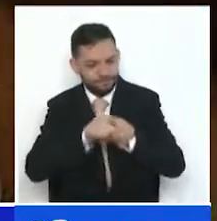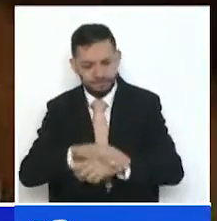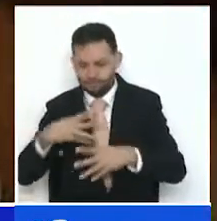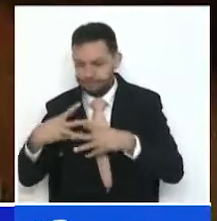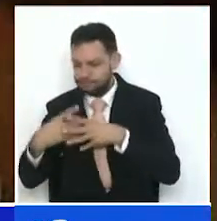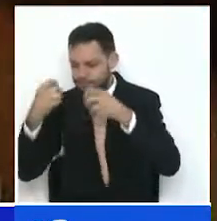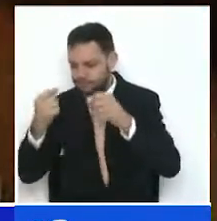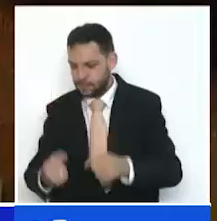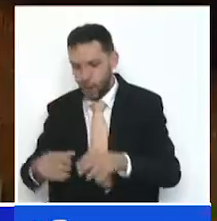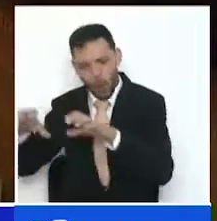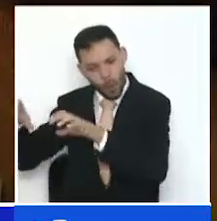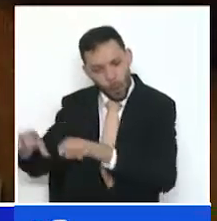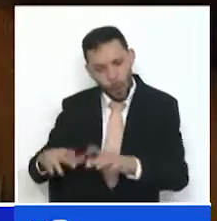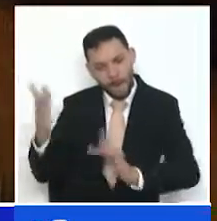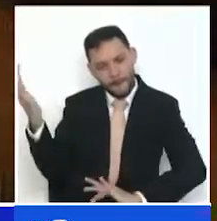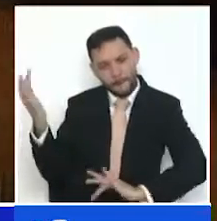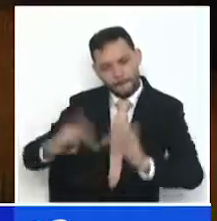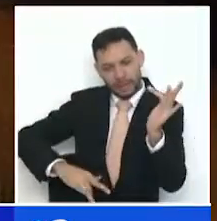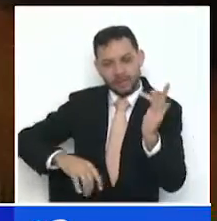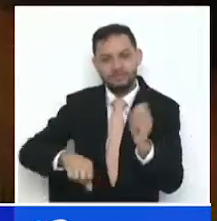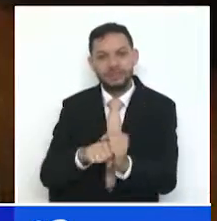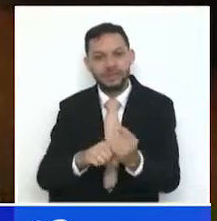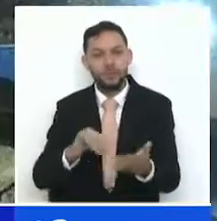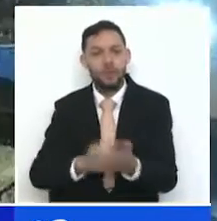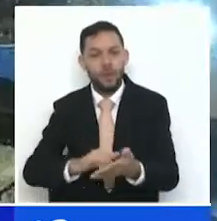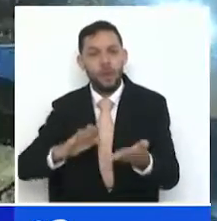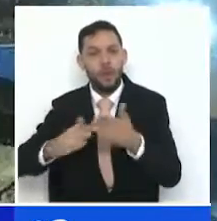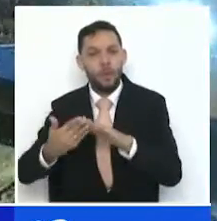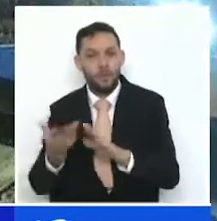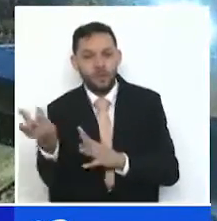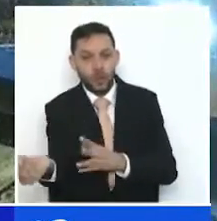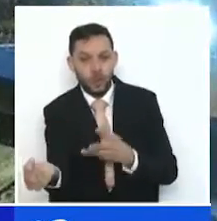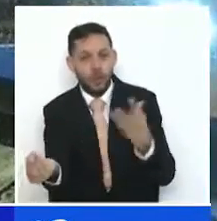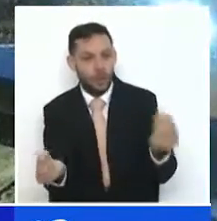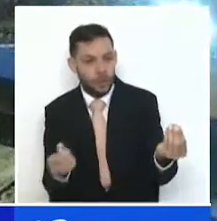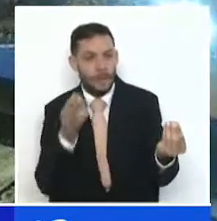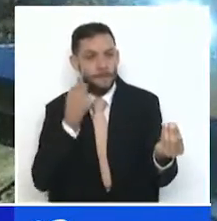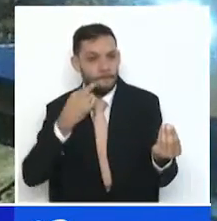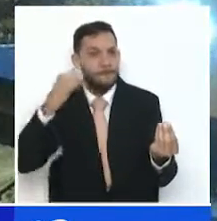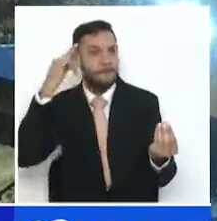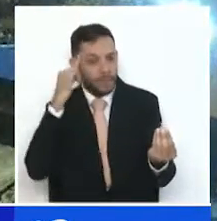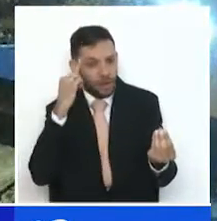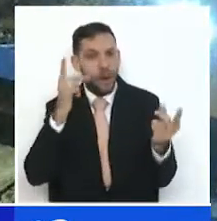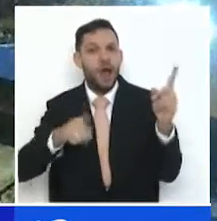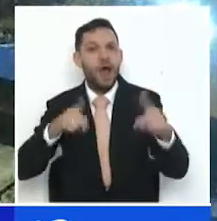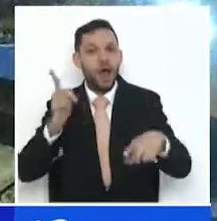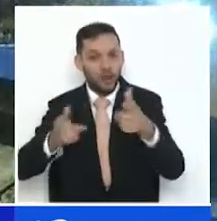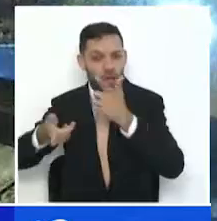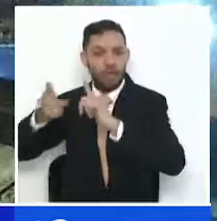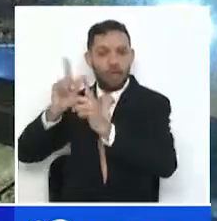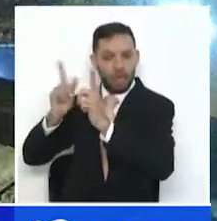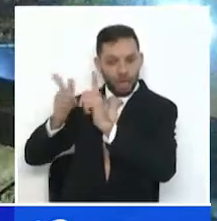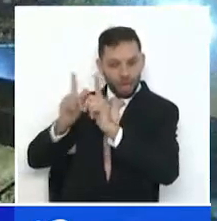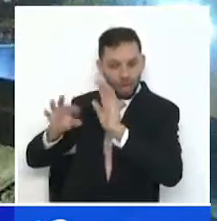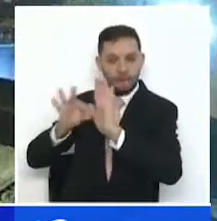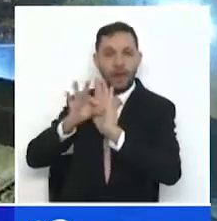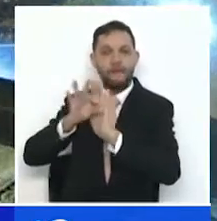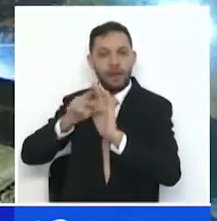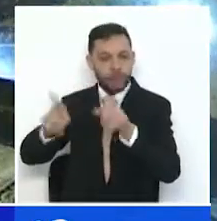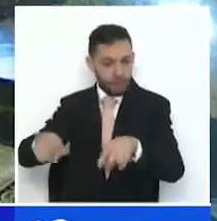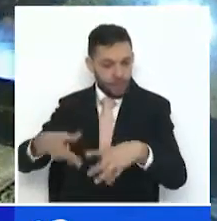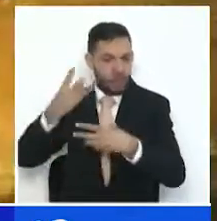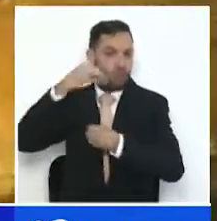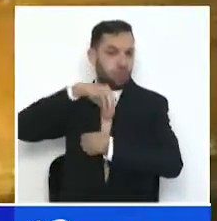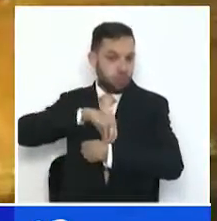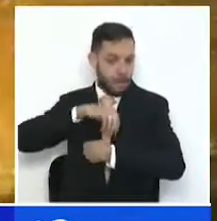orden público. Y según algunas versiones de la misma comunidad, dichos individuos estaban bajo los efectos del alcohol y sustancias alucinógenas, los que